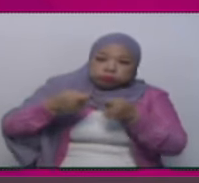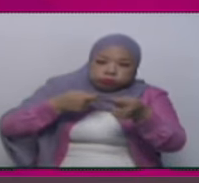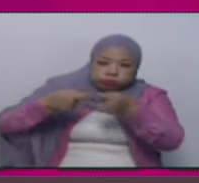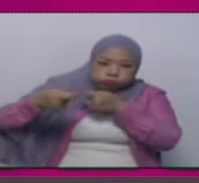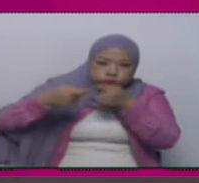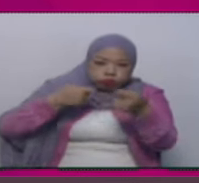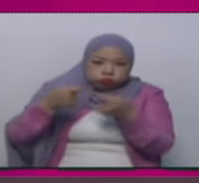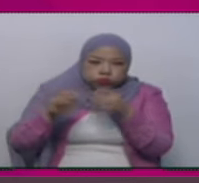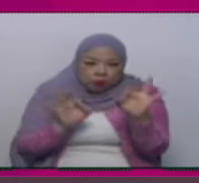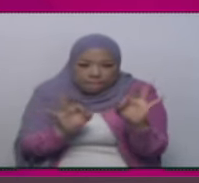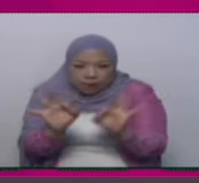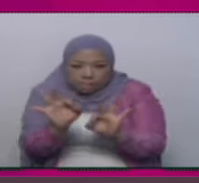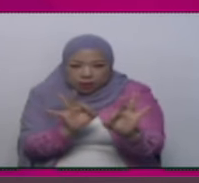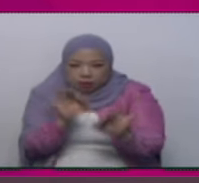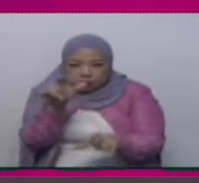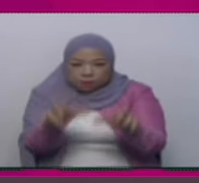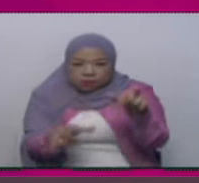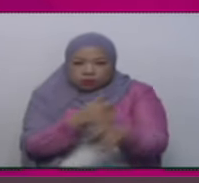que ahora,